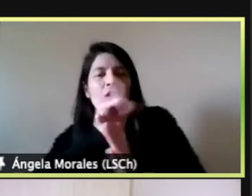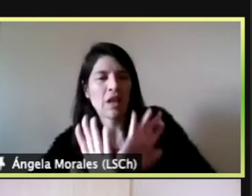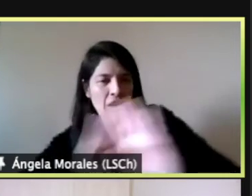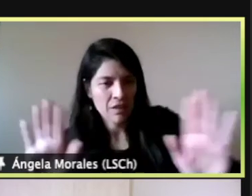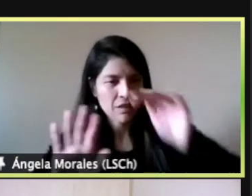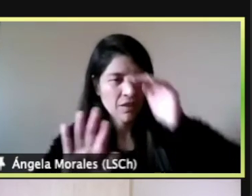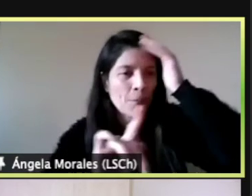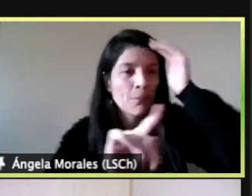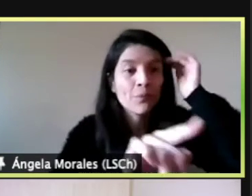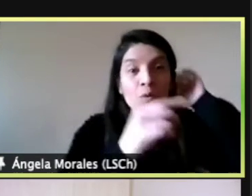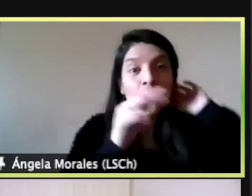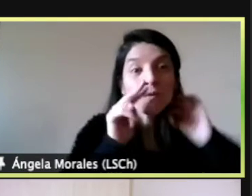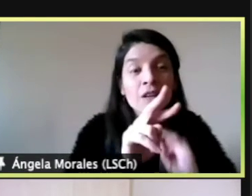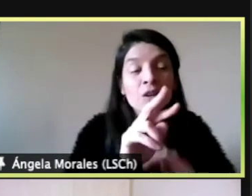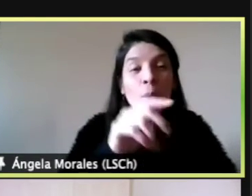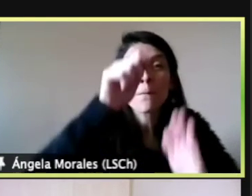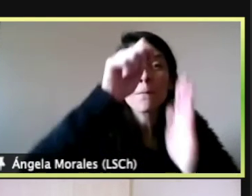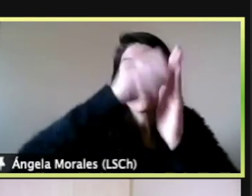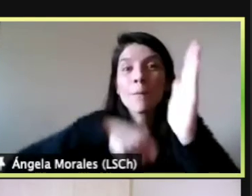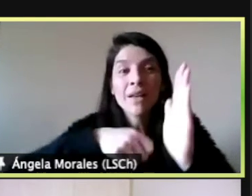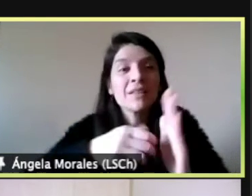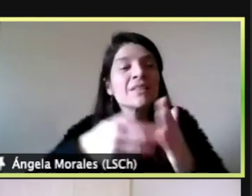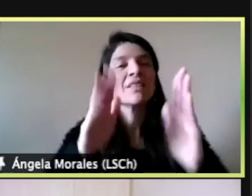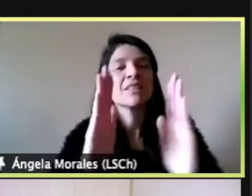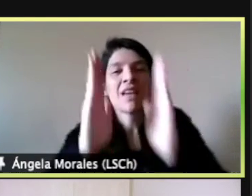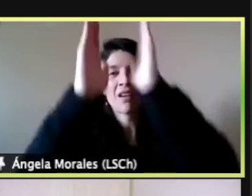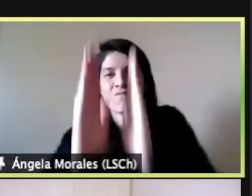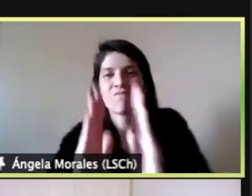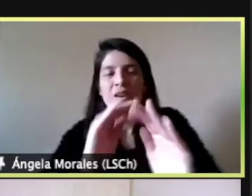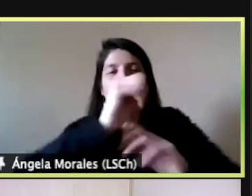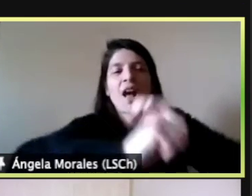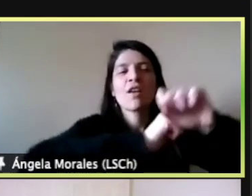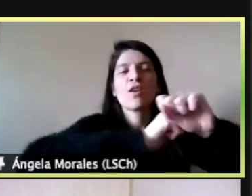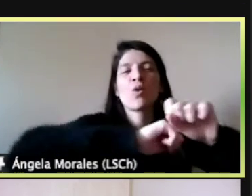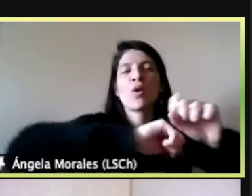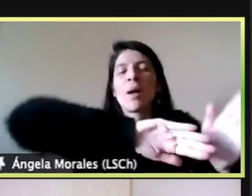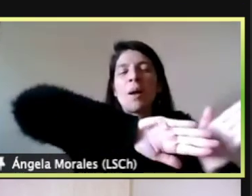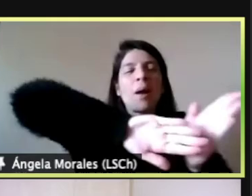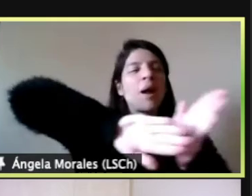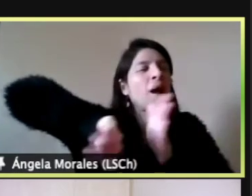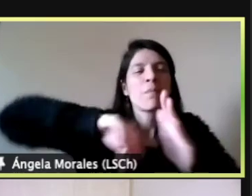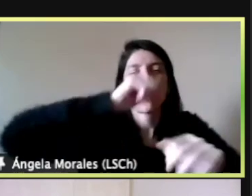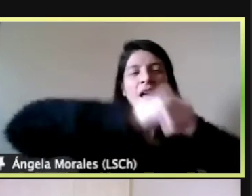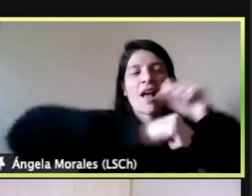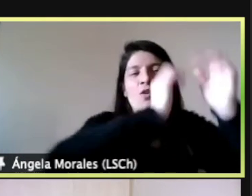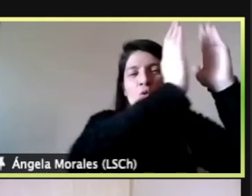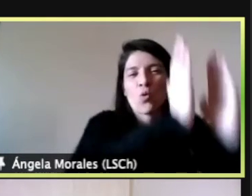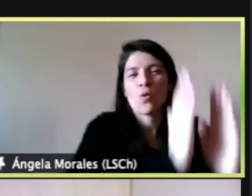en esta columna y el año quedó acá. Entonces fíjense que ahora yo tengo toda la información. Pero